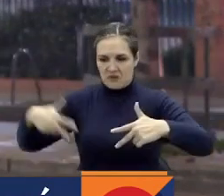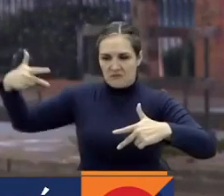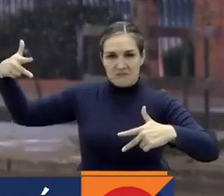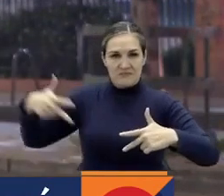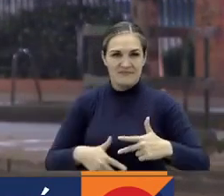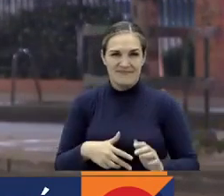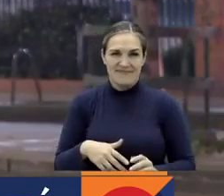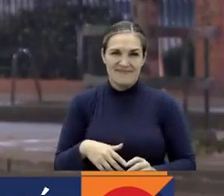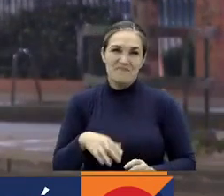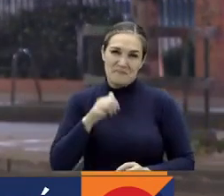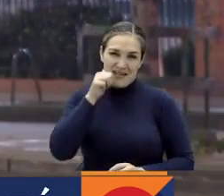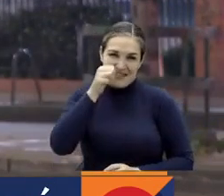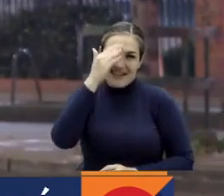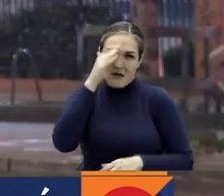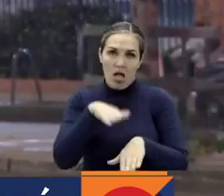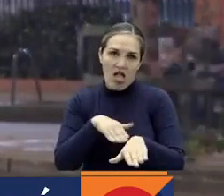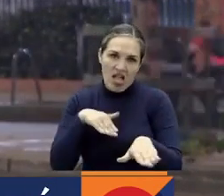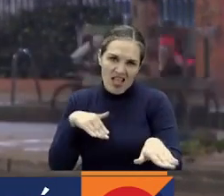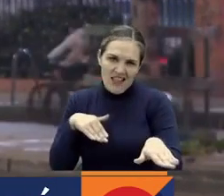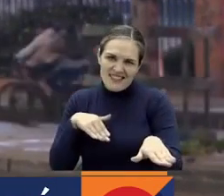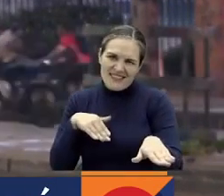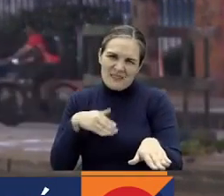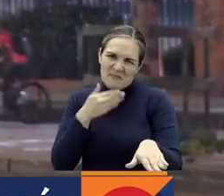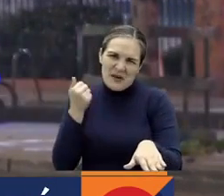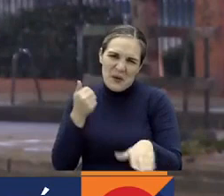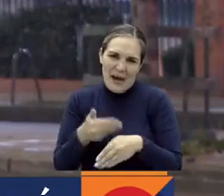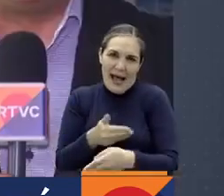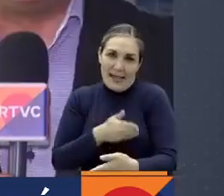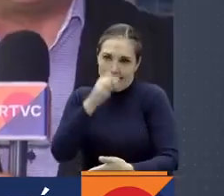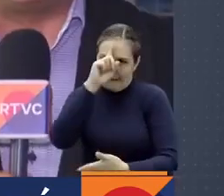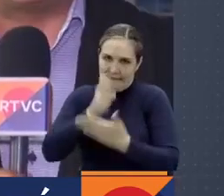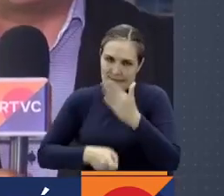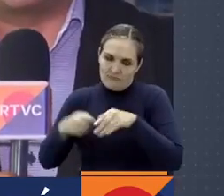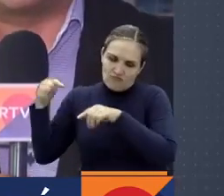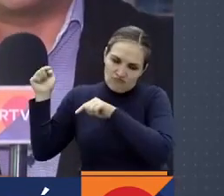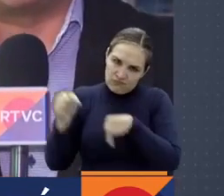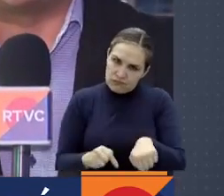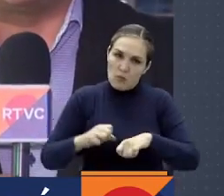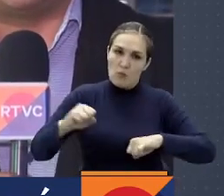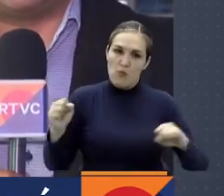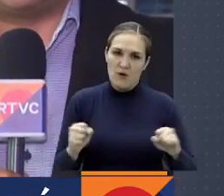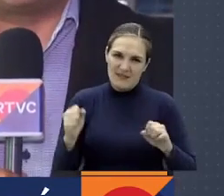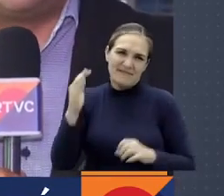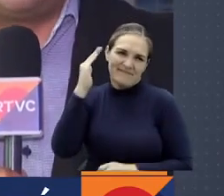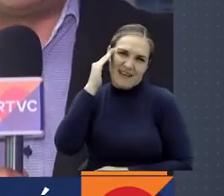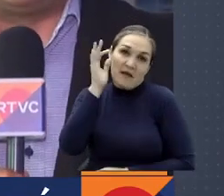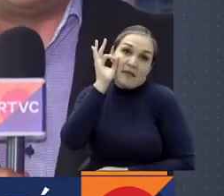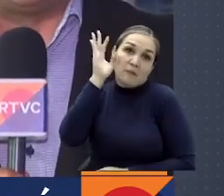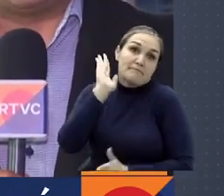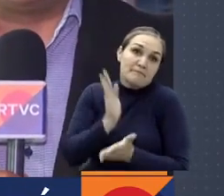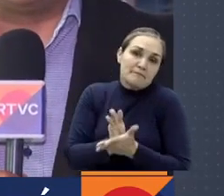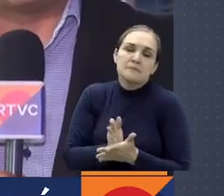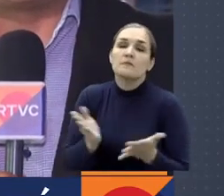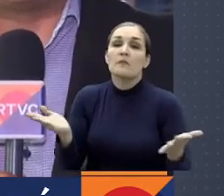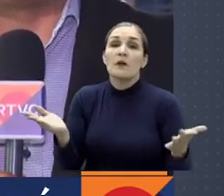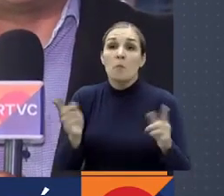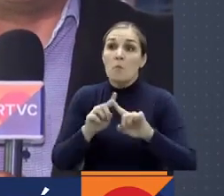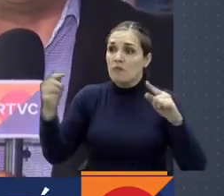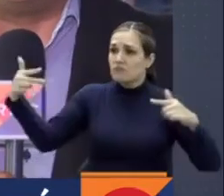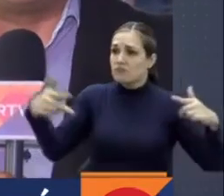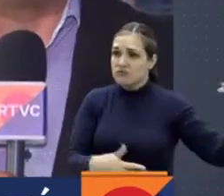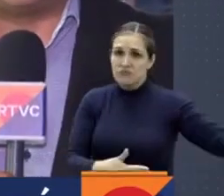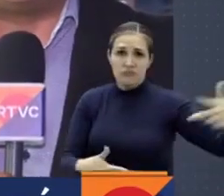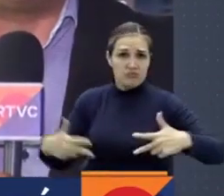pronto aguantarse el trancón que muy seguramente los espera mañana a las principales vías y diferentes accesos a la capital del país. Pero pues hay unos